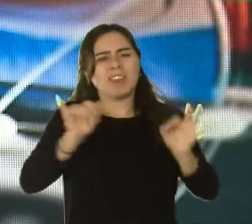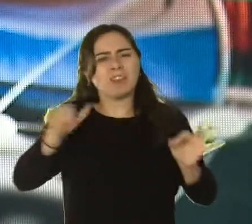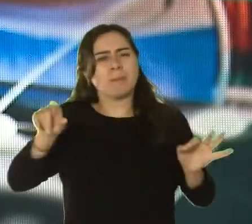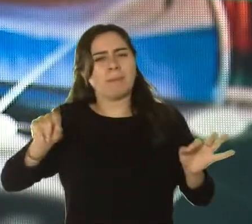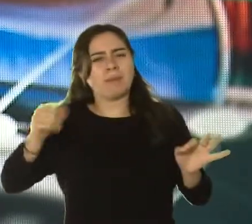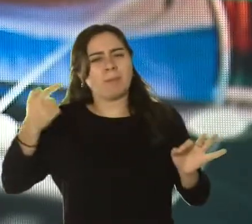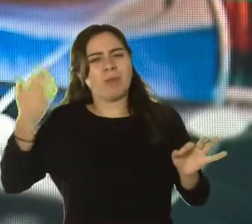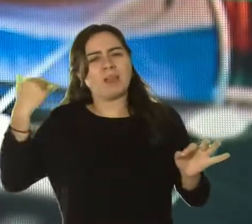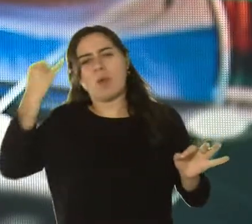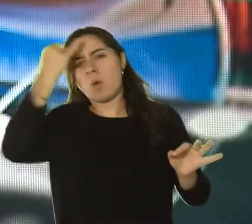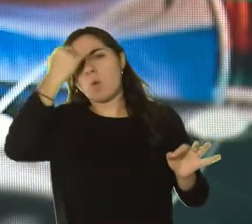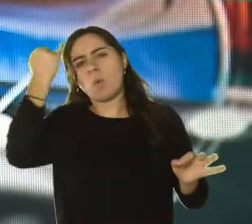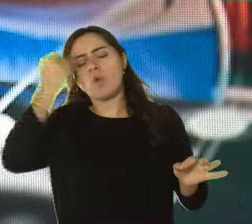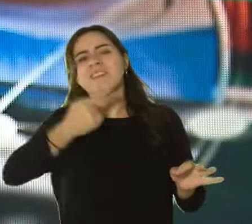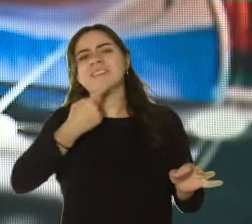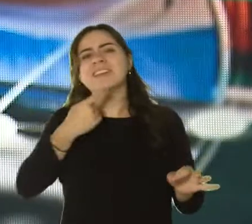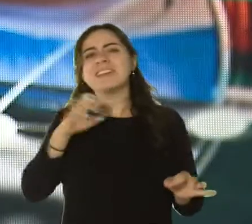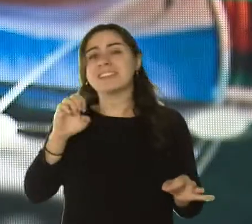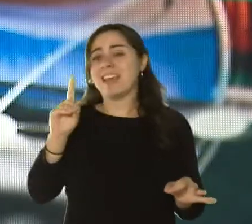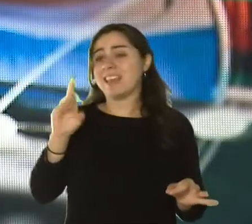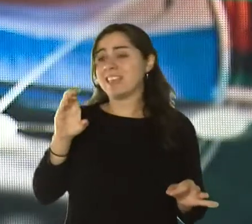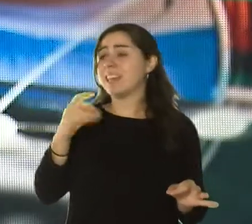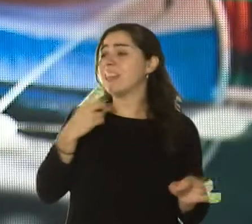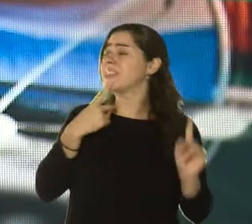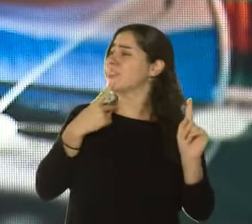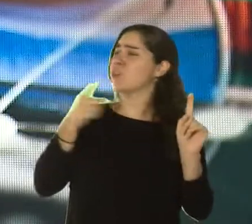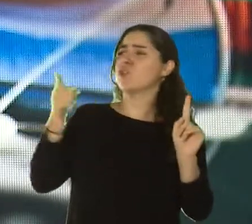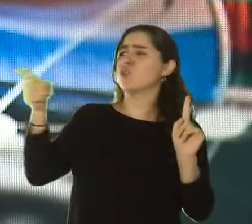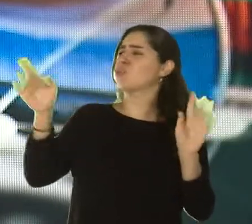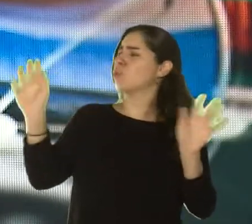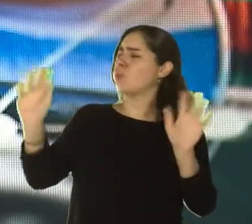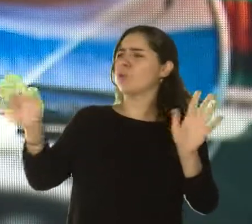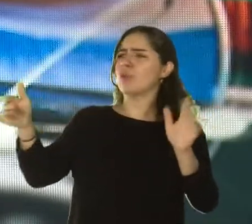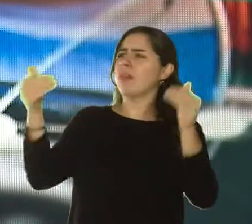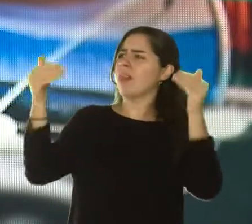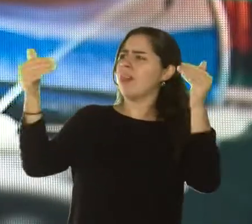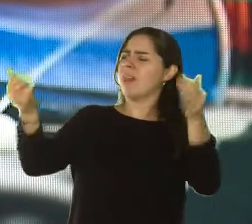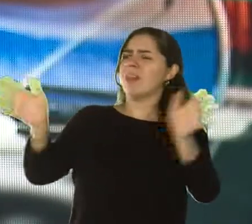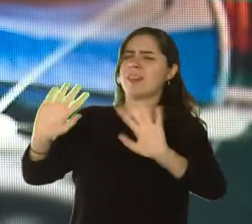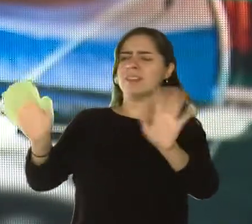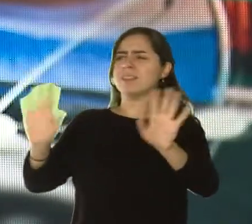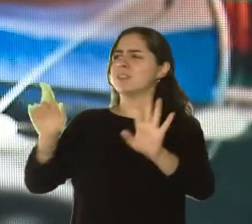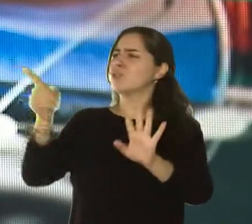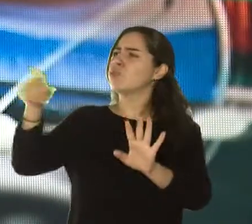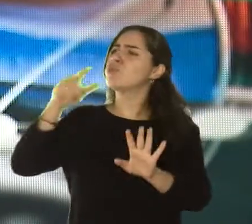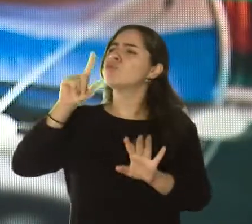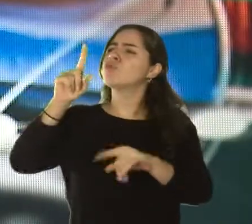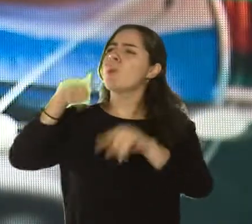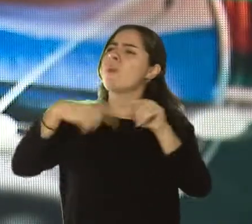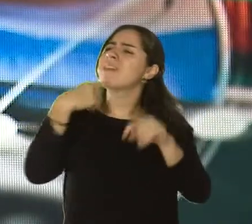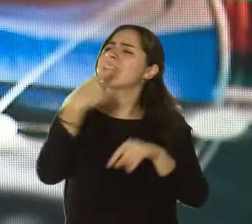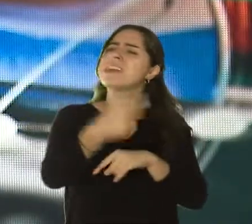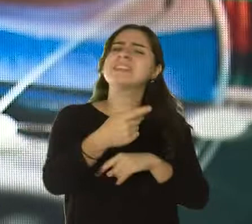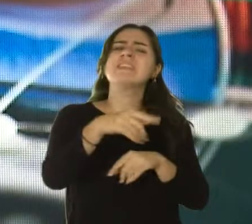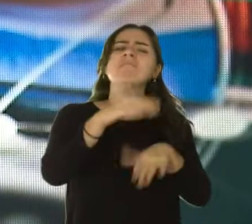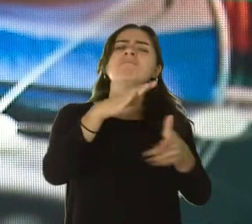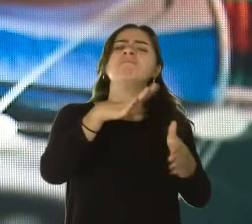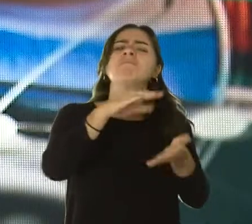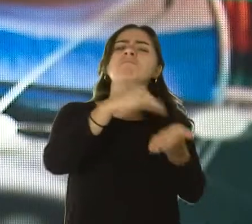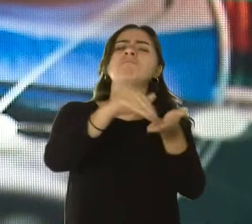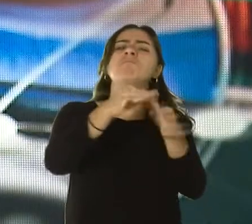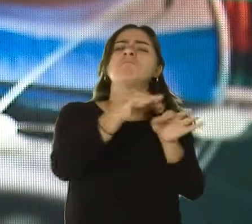2021, donde le dicen el CDC, tú te mandaste en tu mandato porque nadie te dijo que tú podías hacer ese tipo de